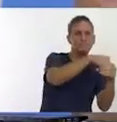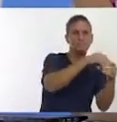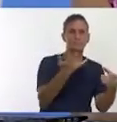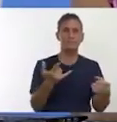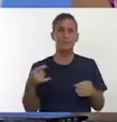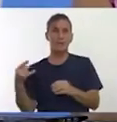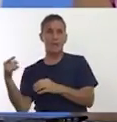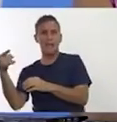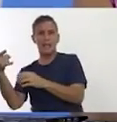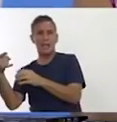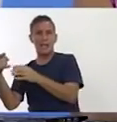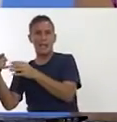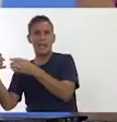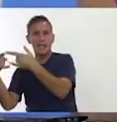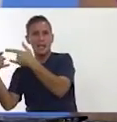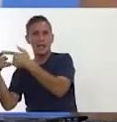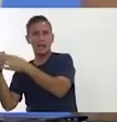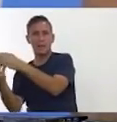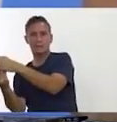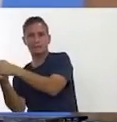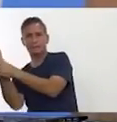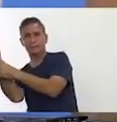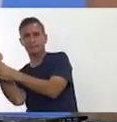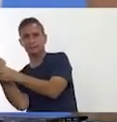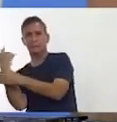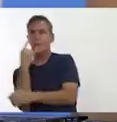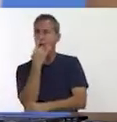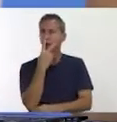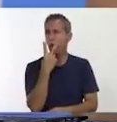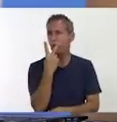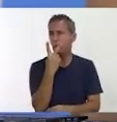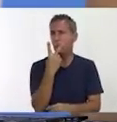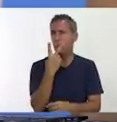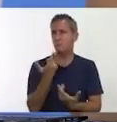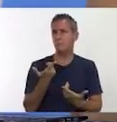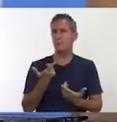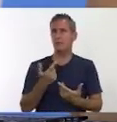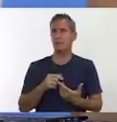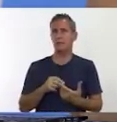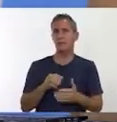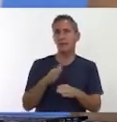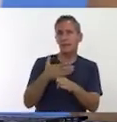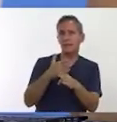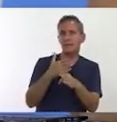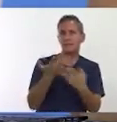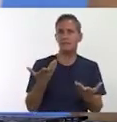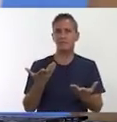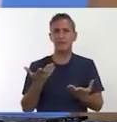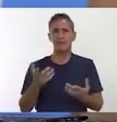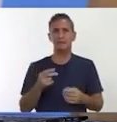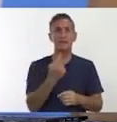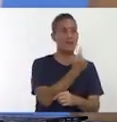está entrando y el caso en el que el imán está saliendo. Percátense que